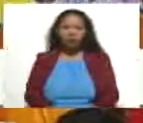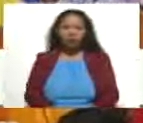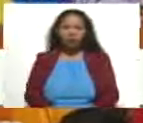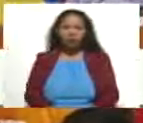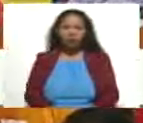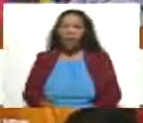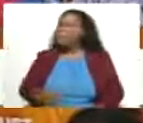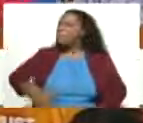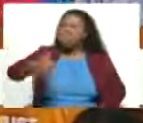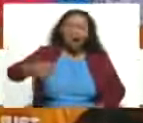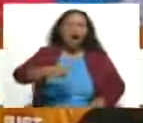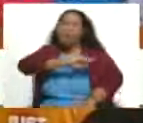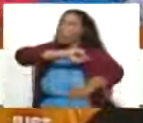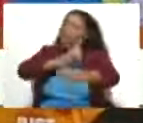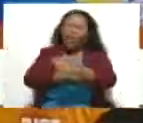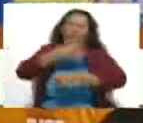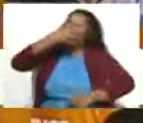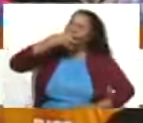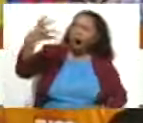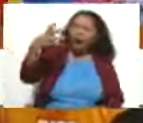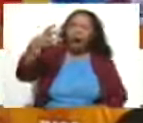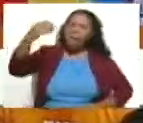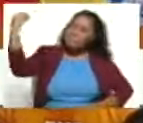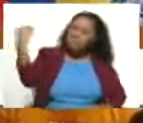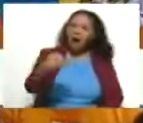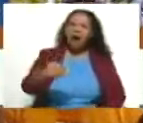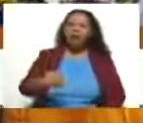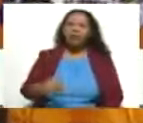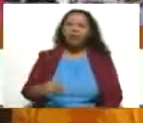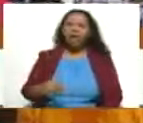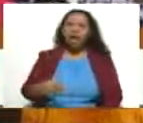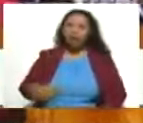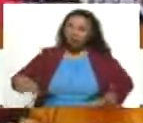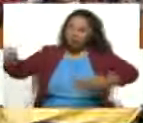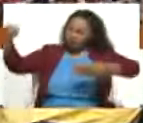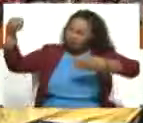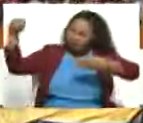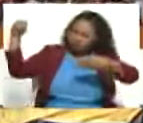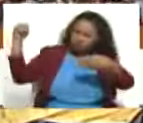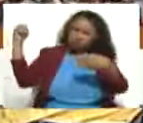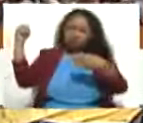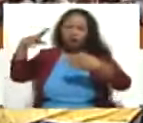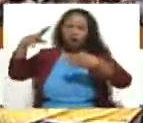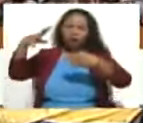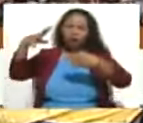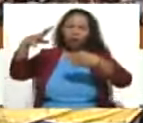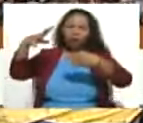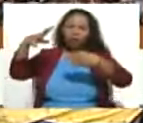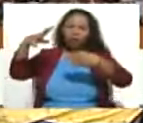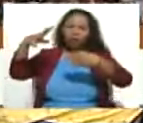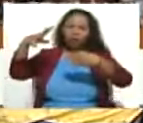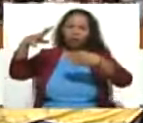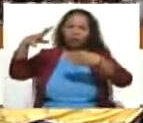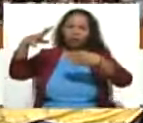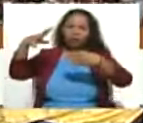Más fuerte, lo quiero más fuerte. El sol de Venezuela nace.